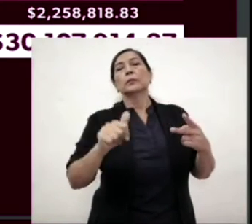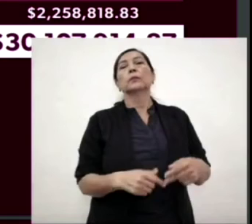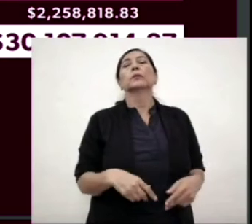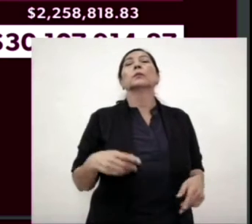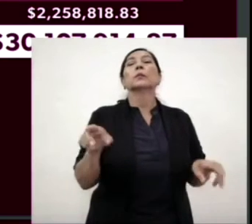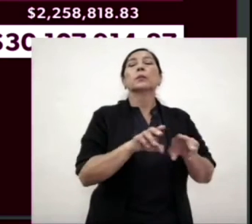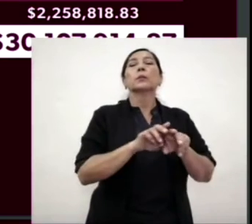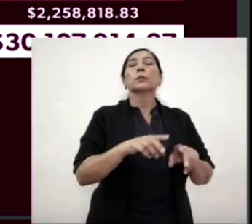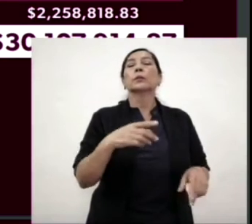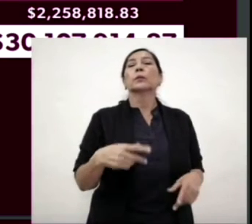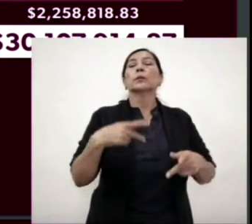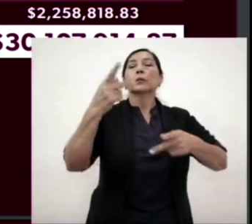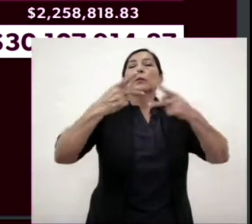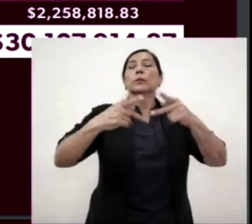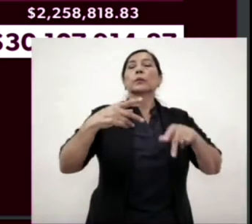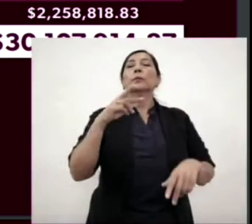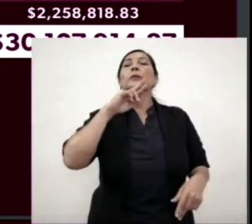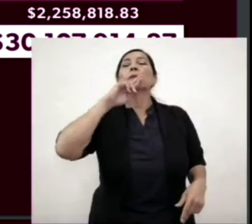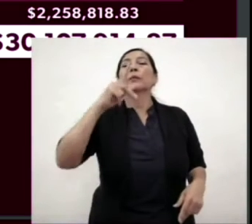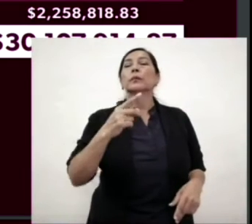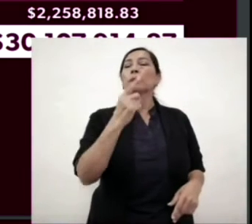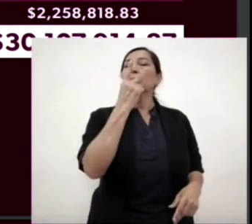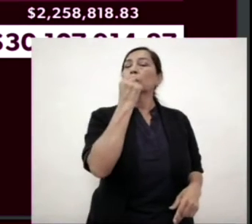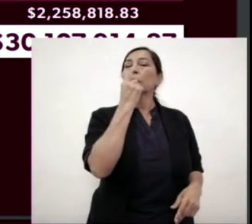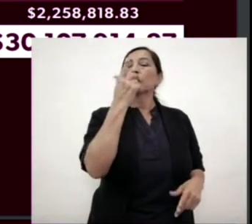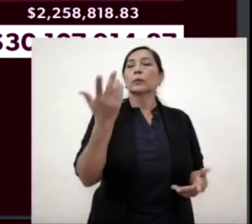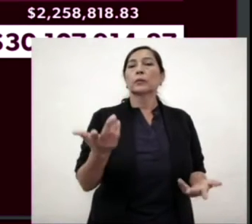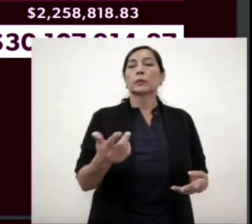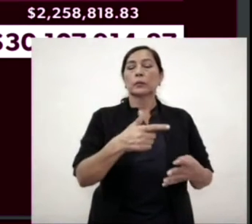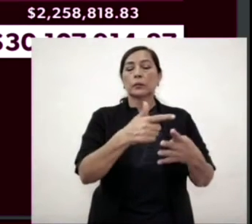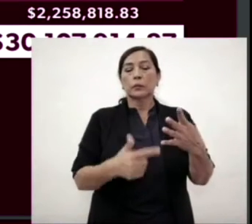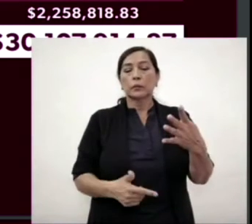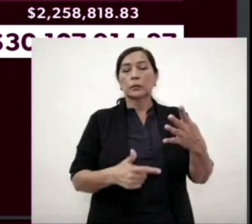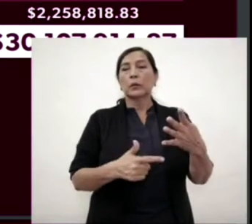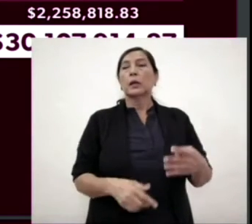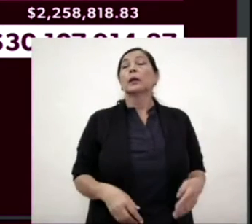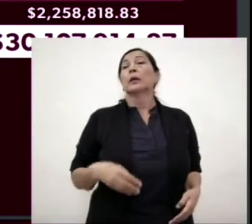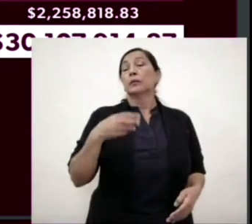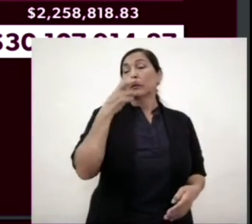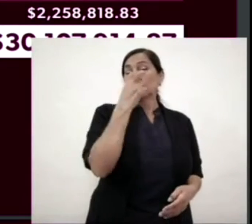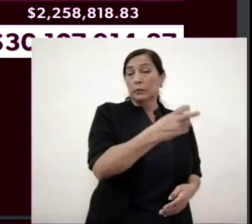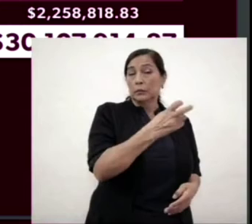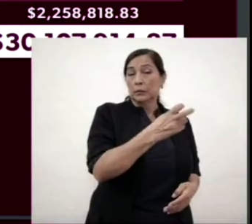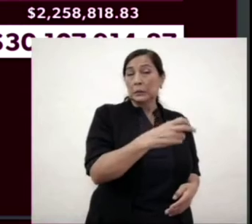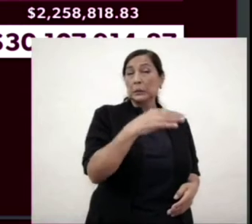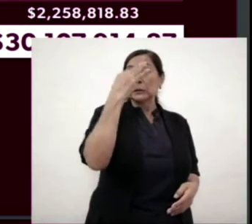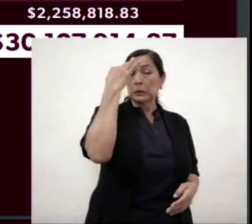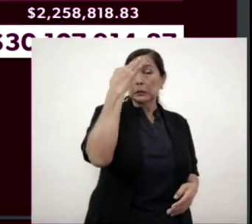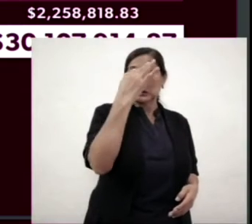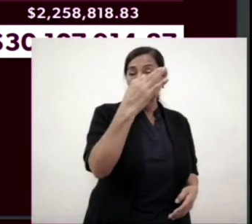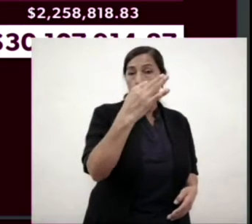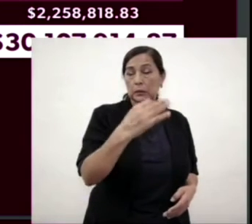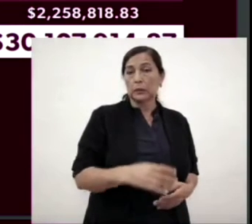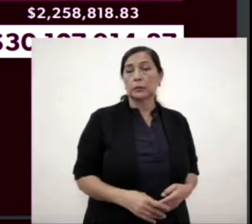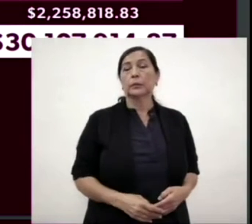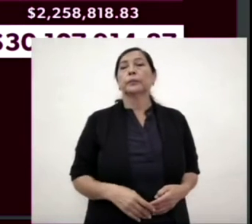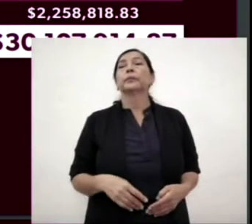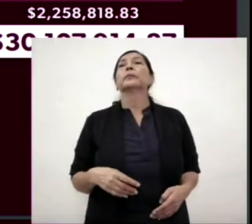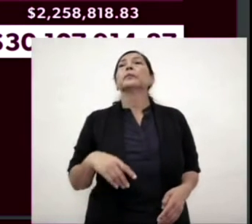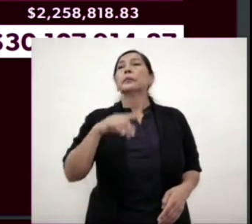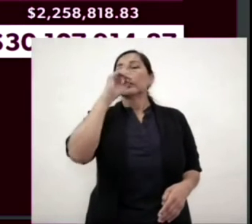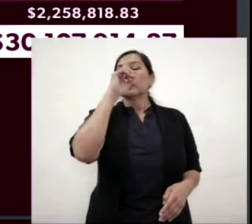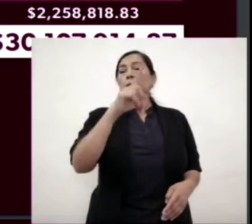se llevan su tiempo. Lo que ya está liberado es el recurso para elaborar los contratos,